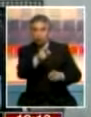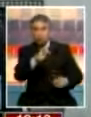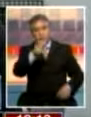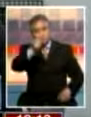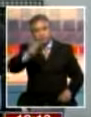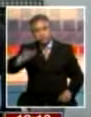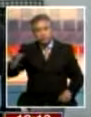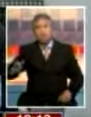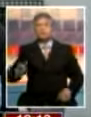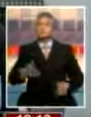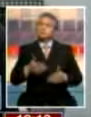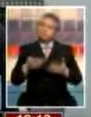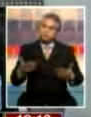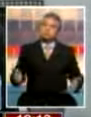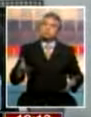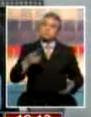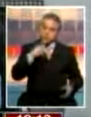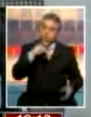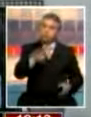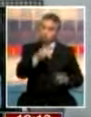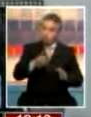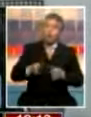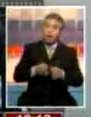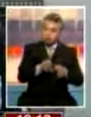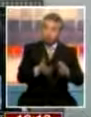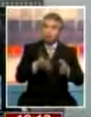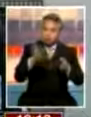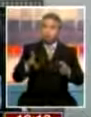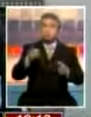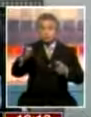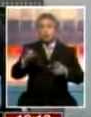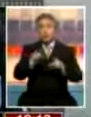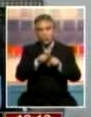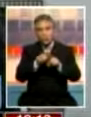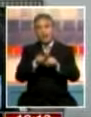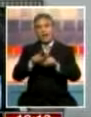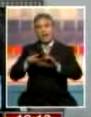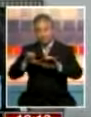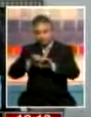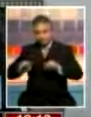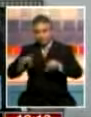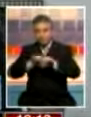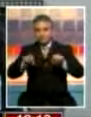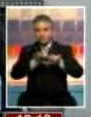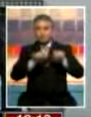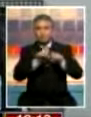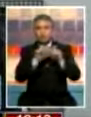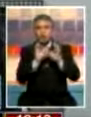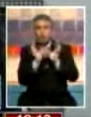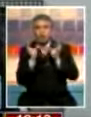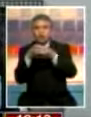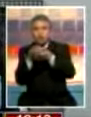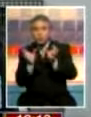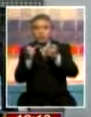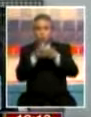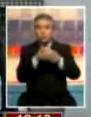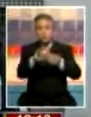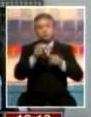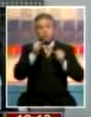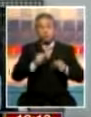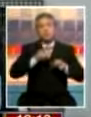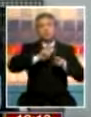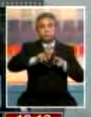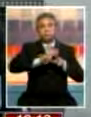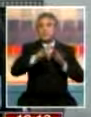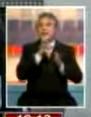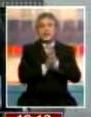que uno de los caminos muy probables son las mediaciones colectivas. ¿Por qué las mediaciones? Porque permiten arreglar estos problemas de forma rápida y eficiente